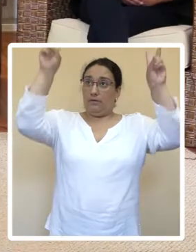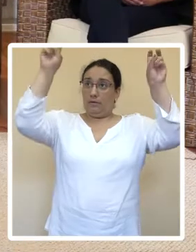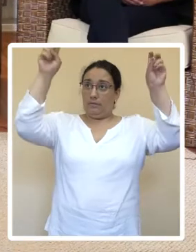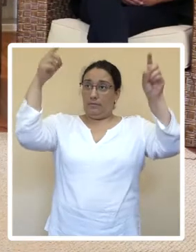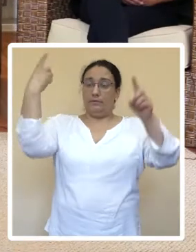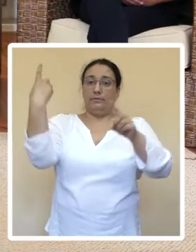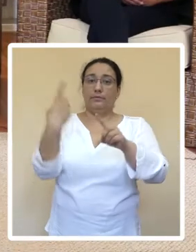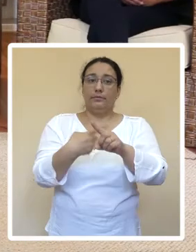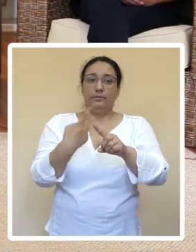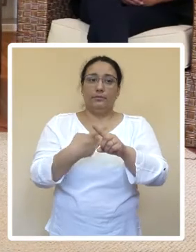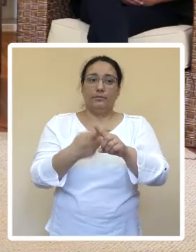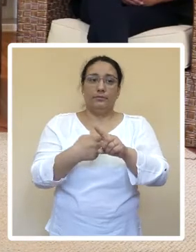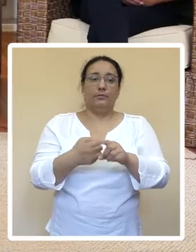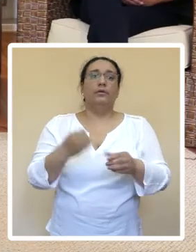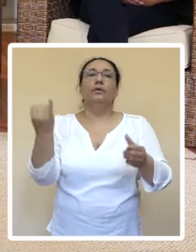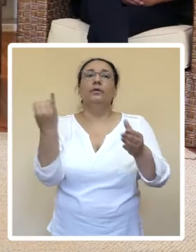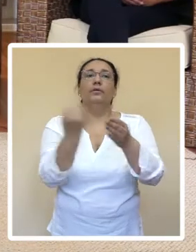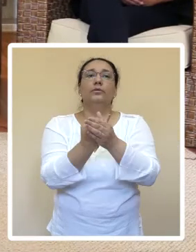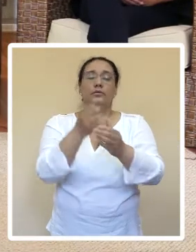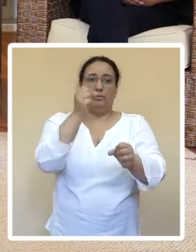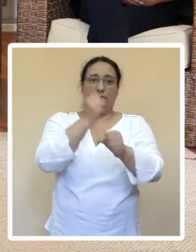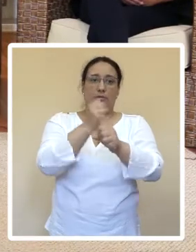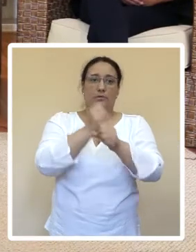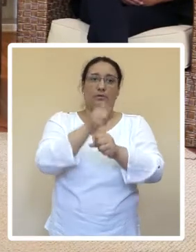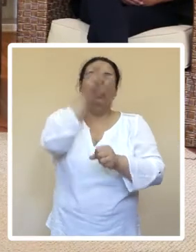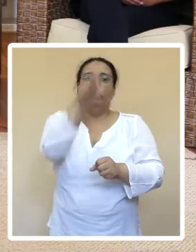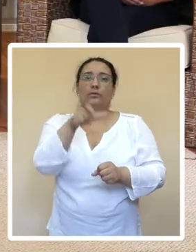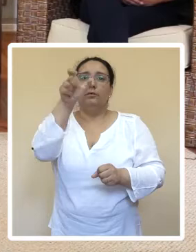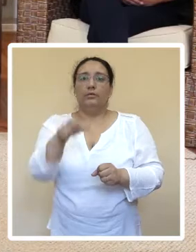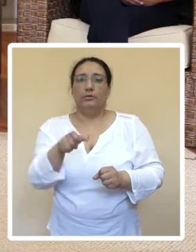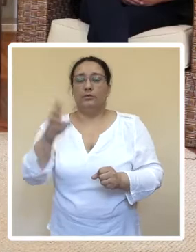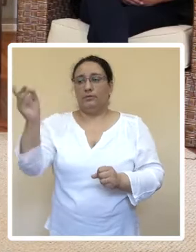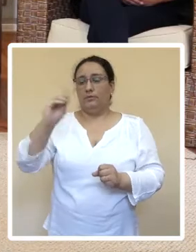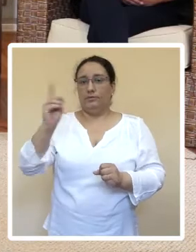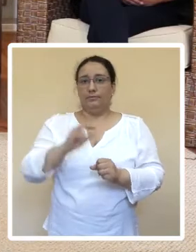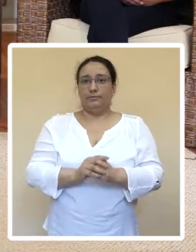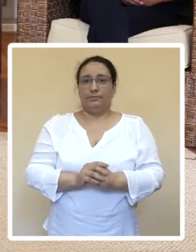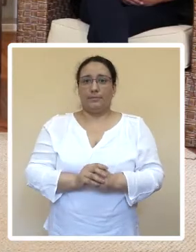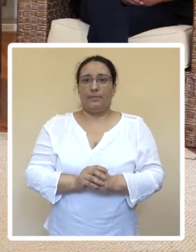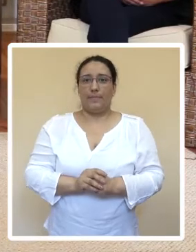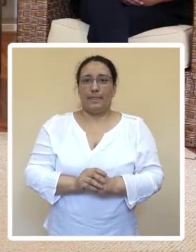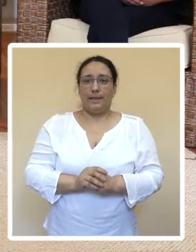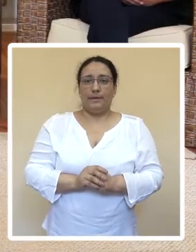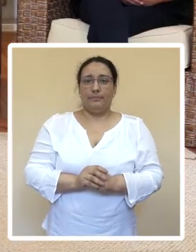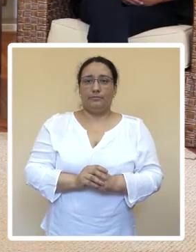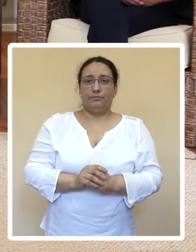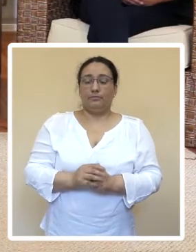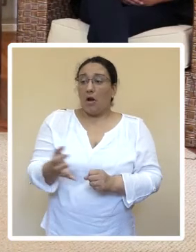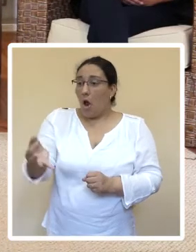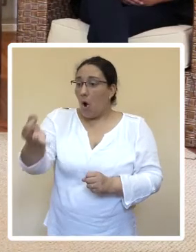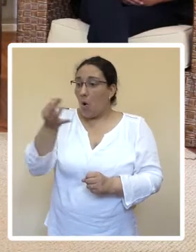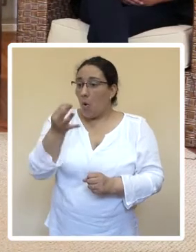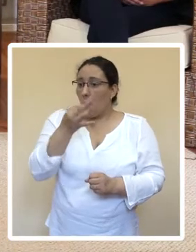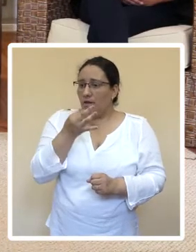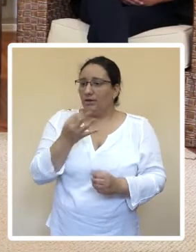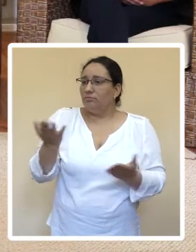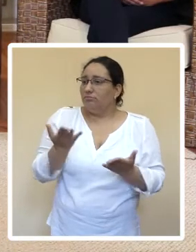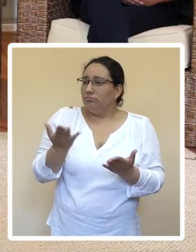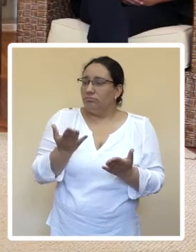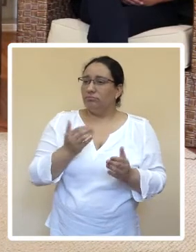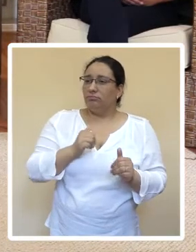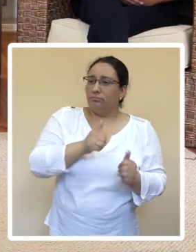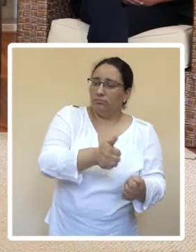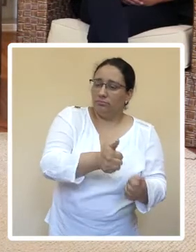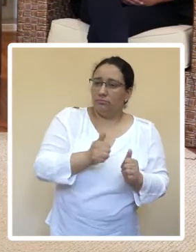vamos a tratar tiene que ver con la inclusión laboral de las personas con discapacidad. Bárbara, cuéntanos un poco cómo ha sido este